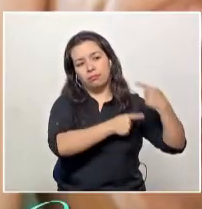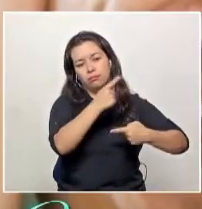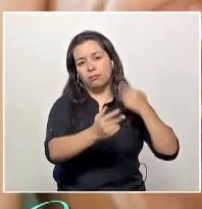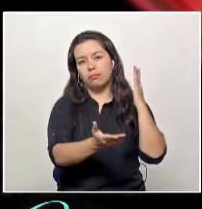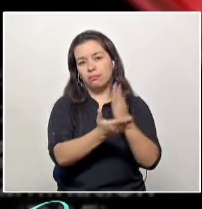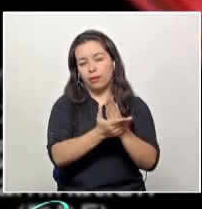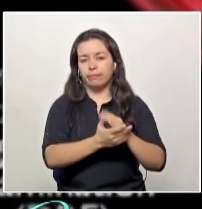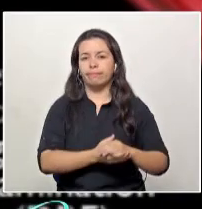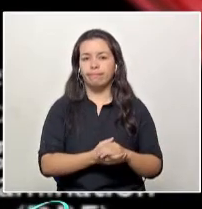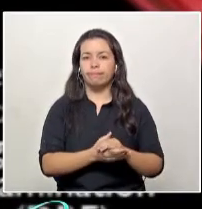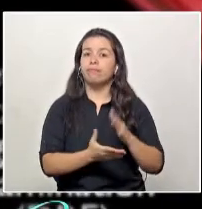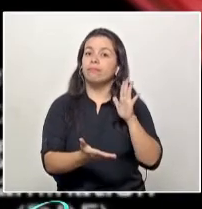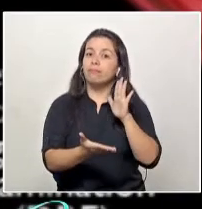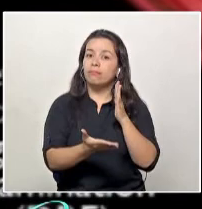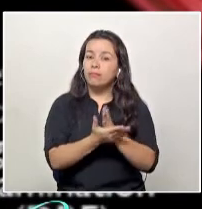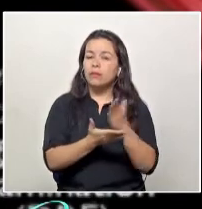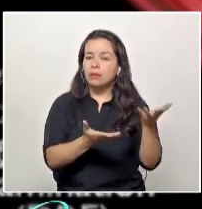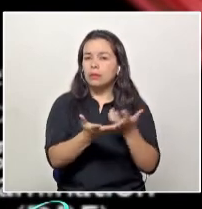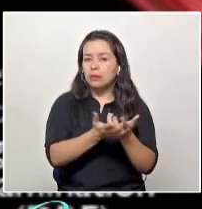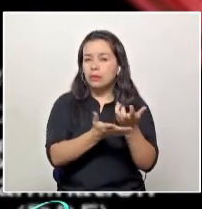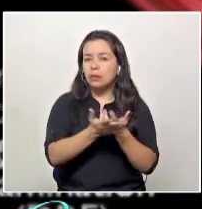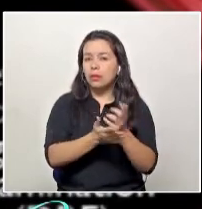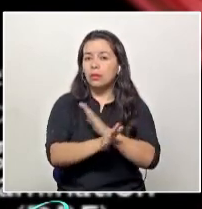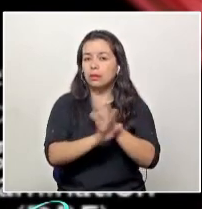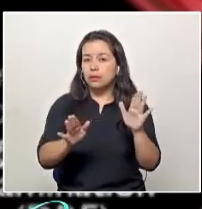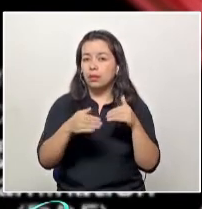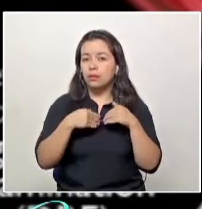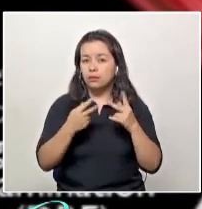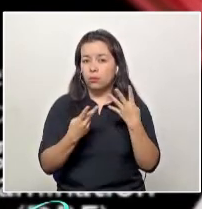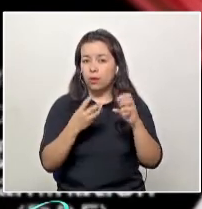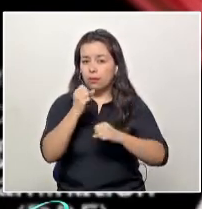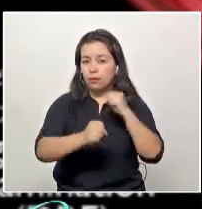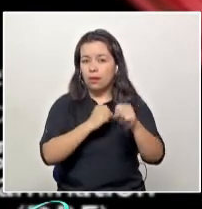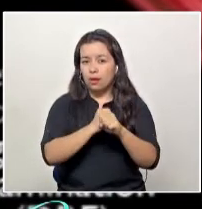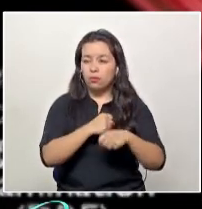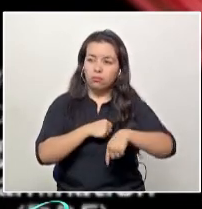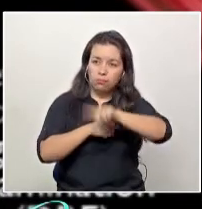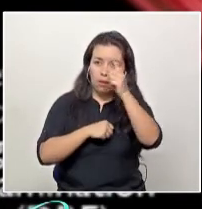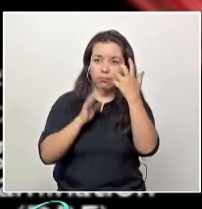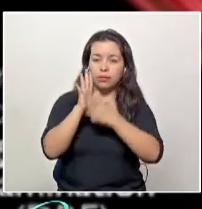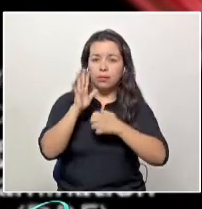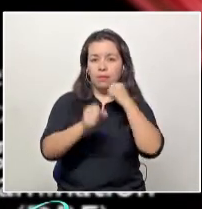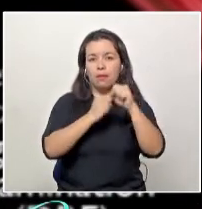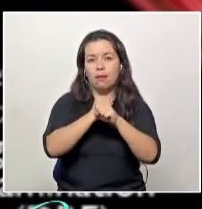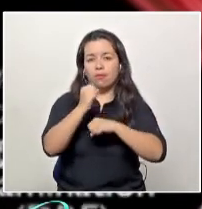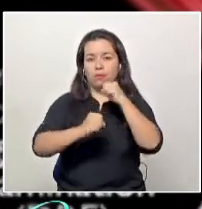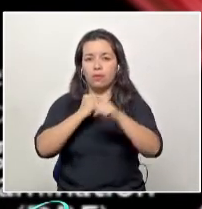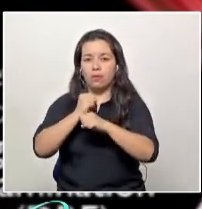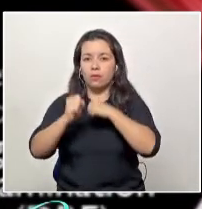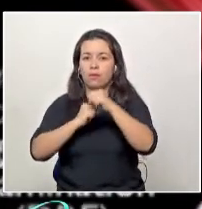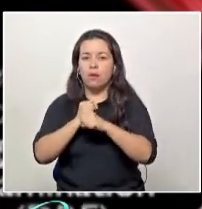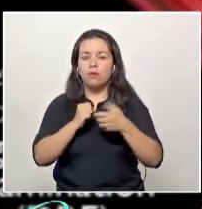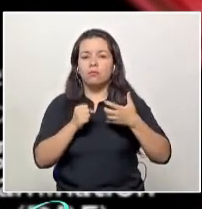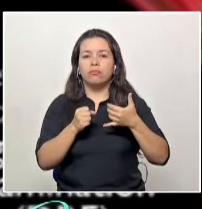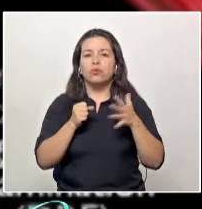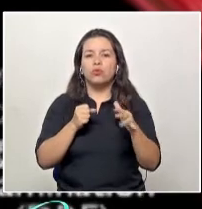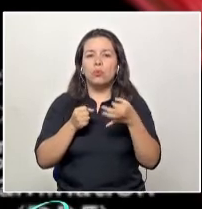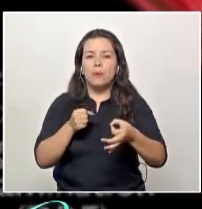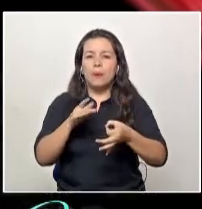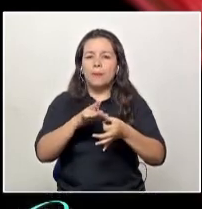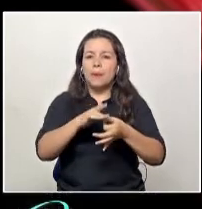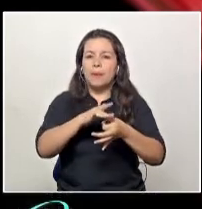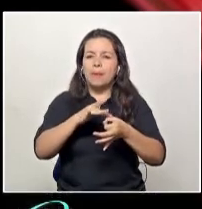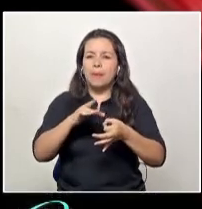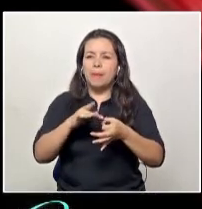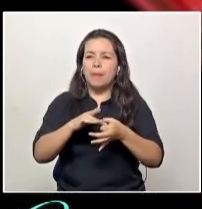algún antecedente, por lo que se recomienda que una vez llegado a los 40 años se realice anualmente la prueba del tacto rectal, acompañado